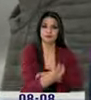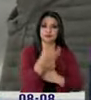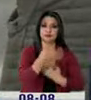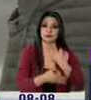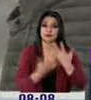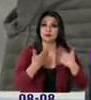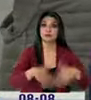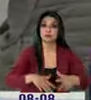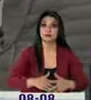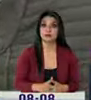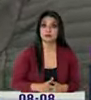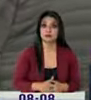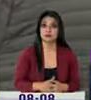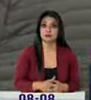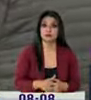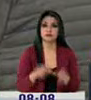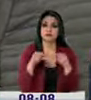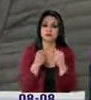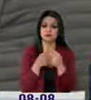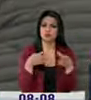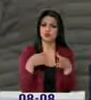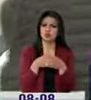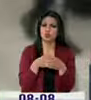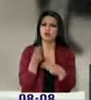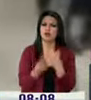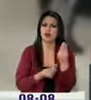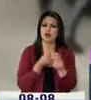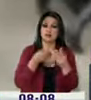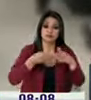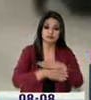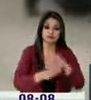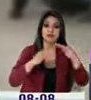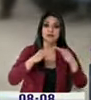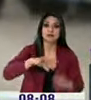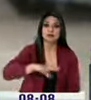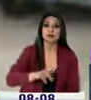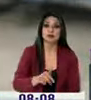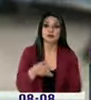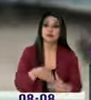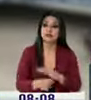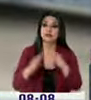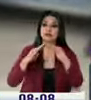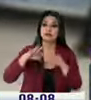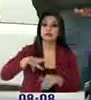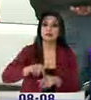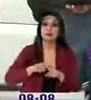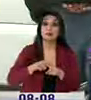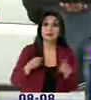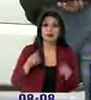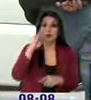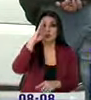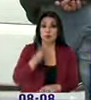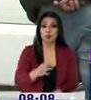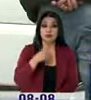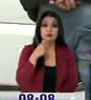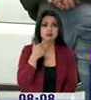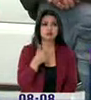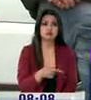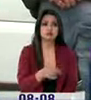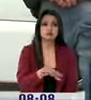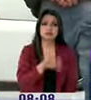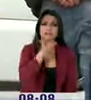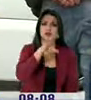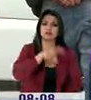Al parecer se trataría de una banda dedicada al robo de domicilios que gracias al trabajo oportuno de la policía